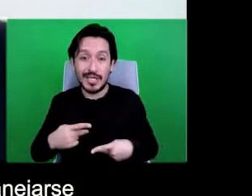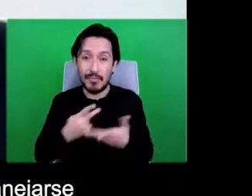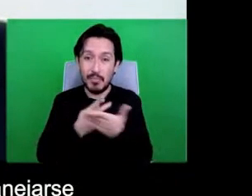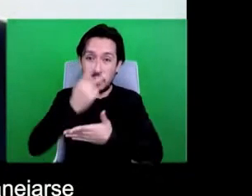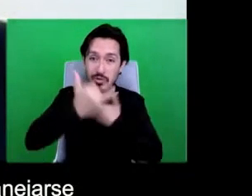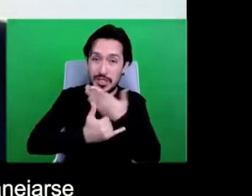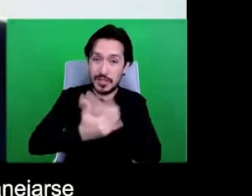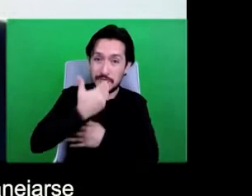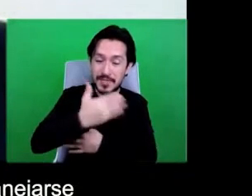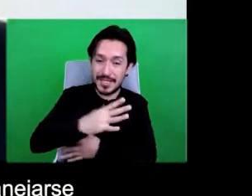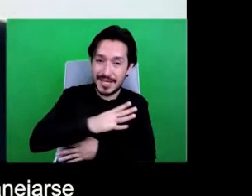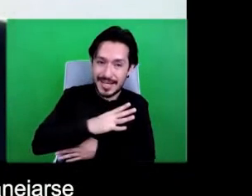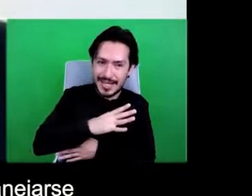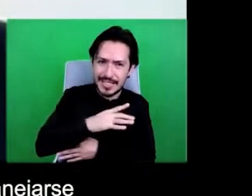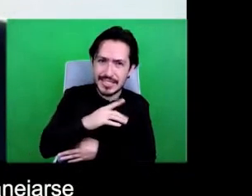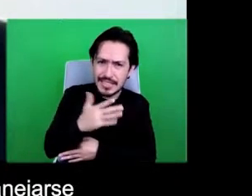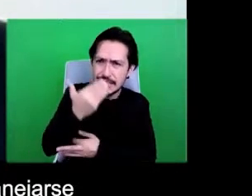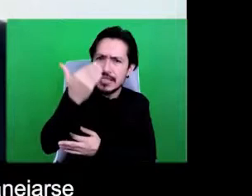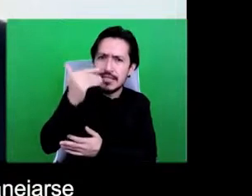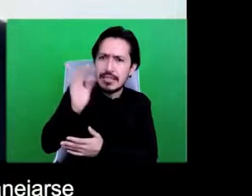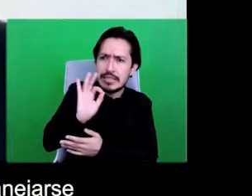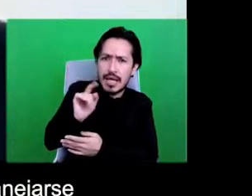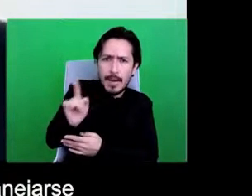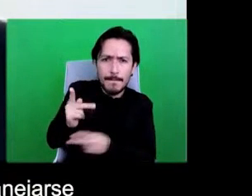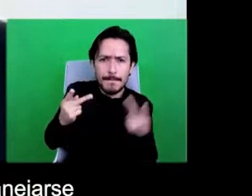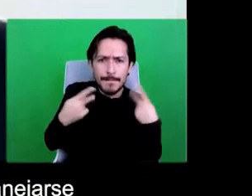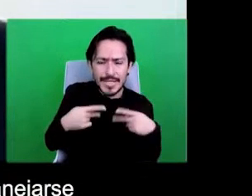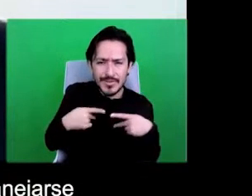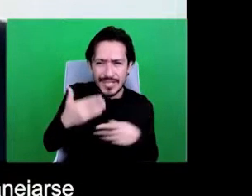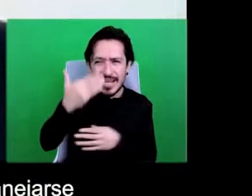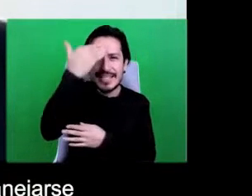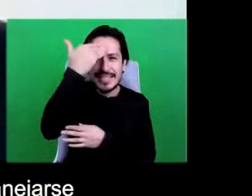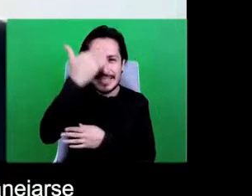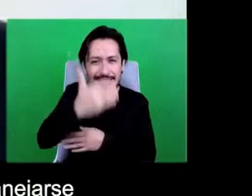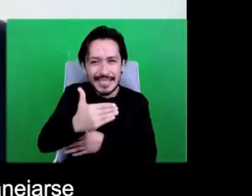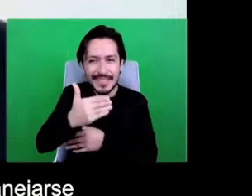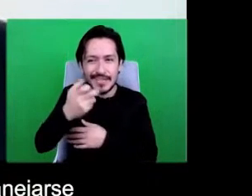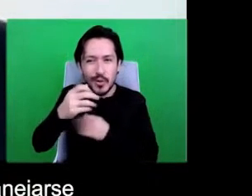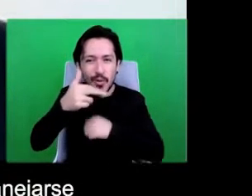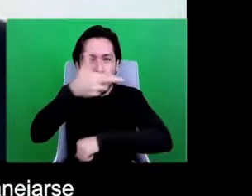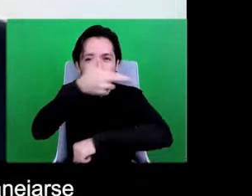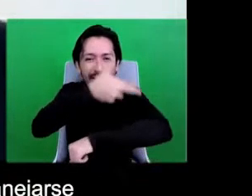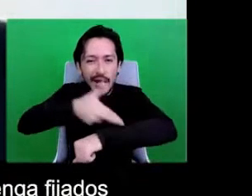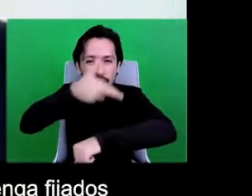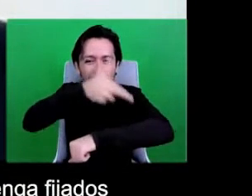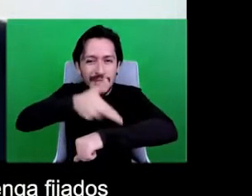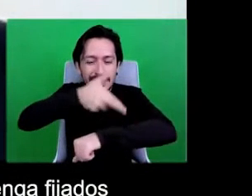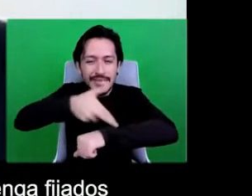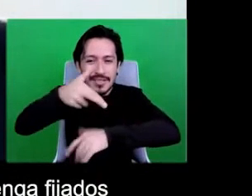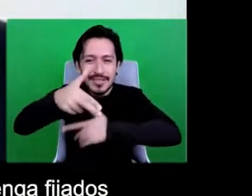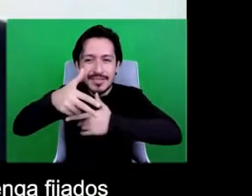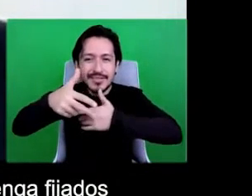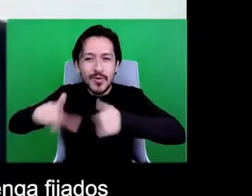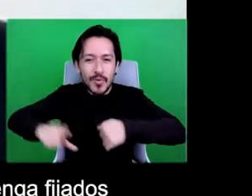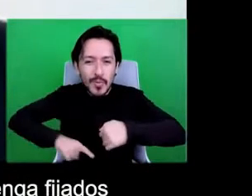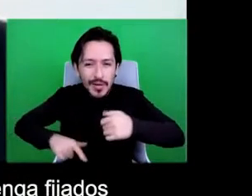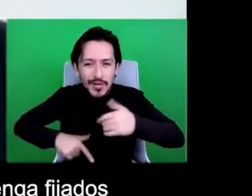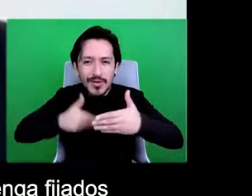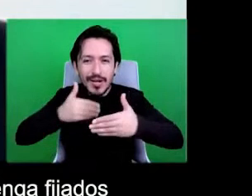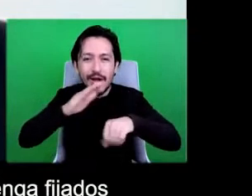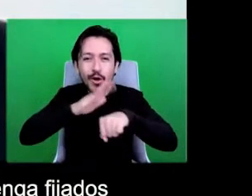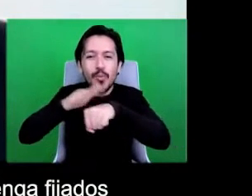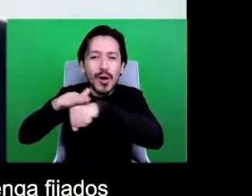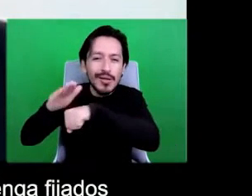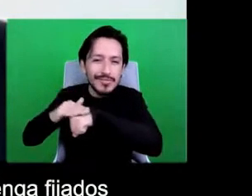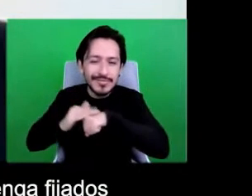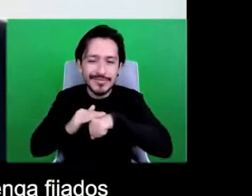sabe manejarse en el contexto burocrático de la convocatoria, y dependiendo si sale sorteado con la